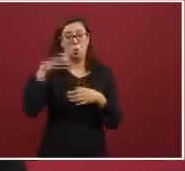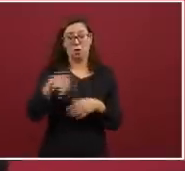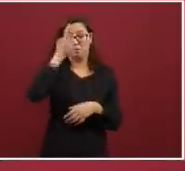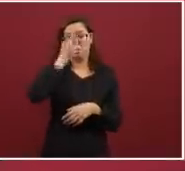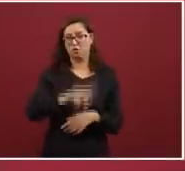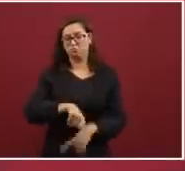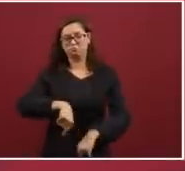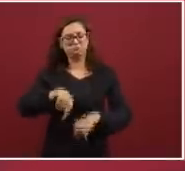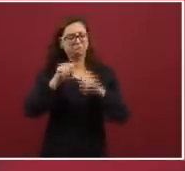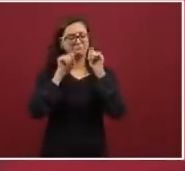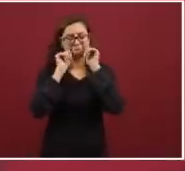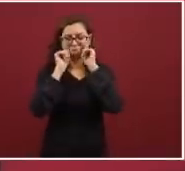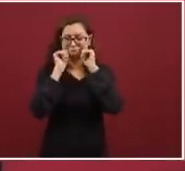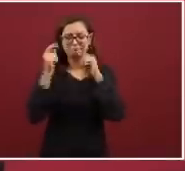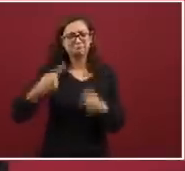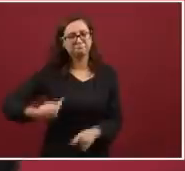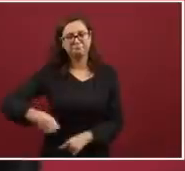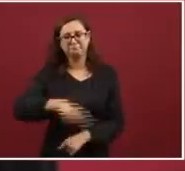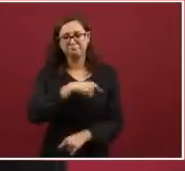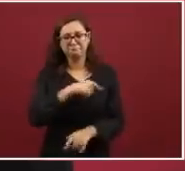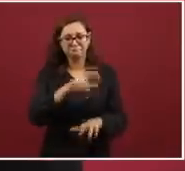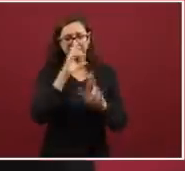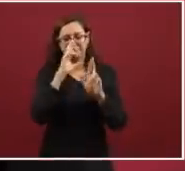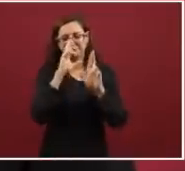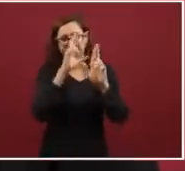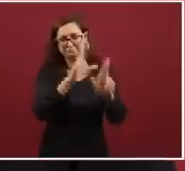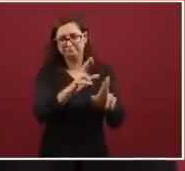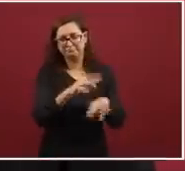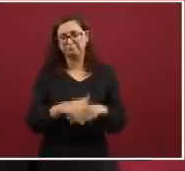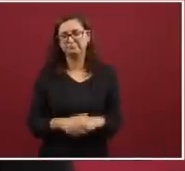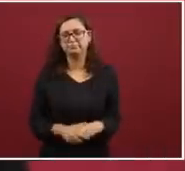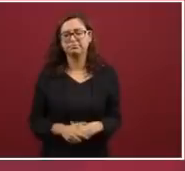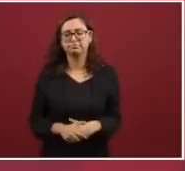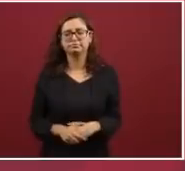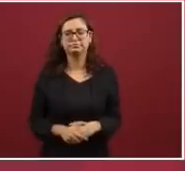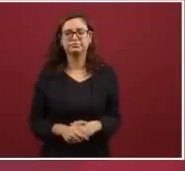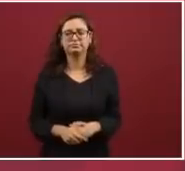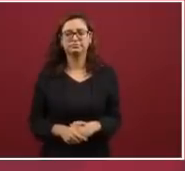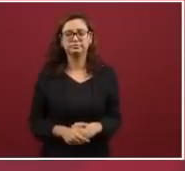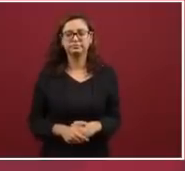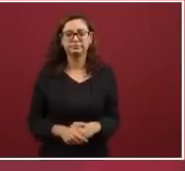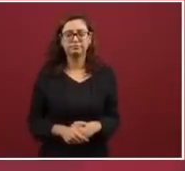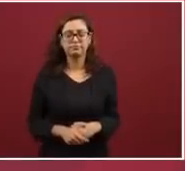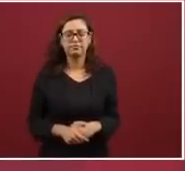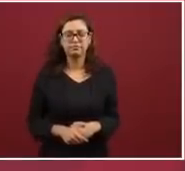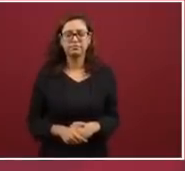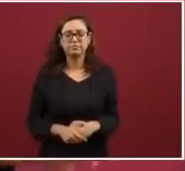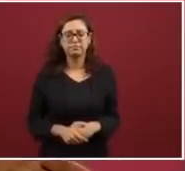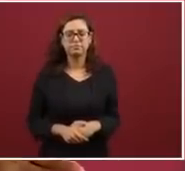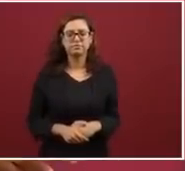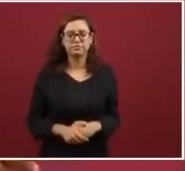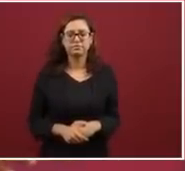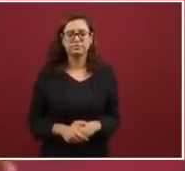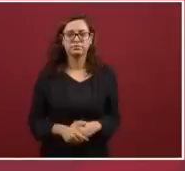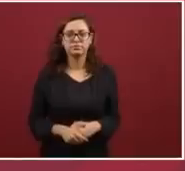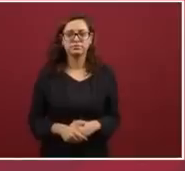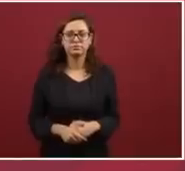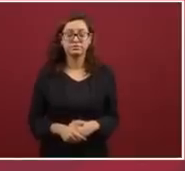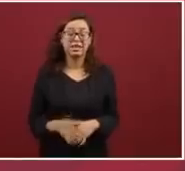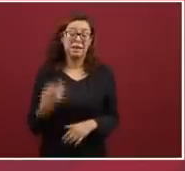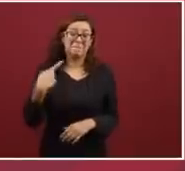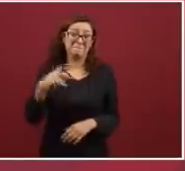vamos a ser respetuosos. Lo único que queremos es que no nos echen la